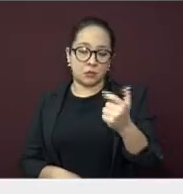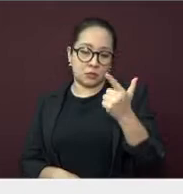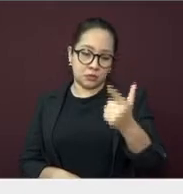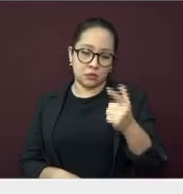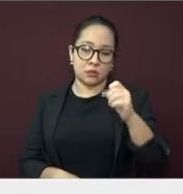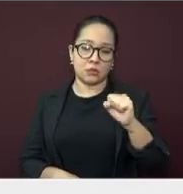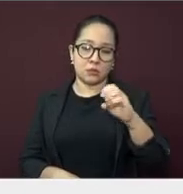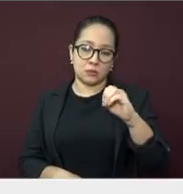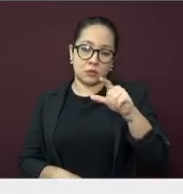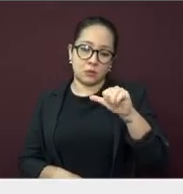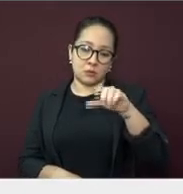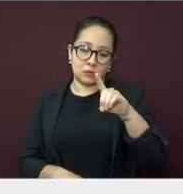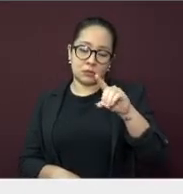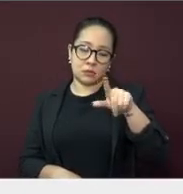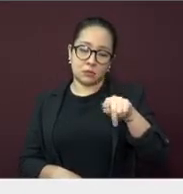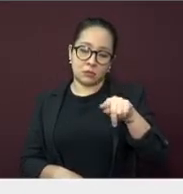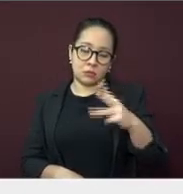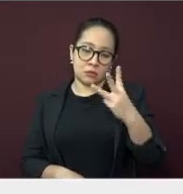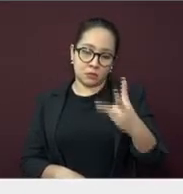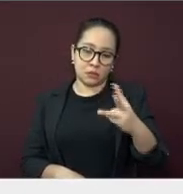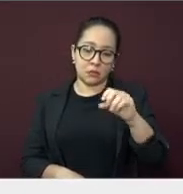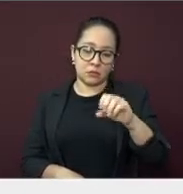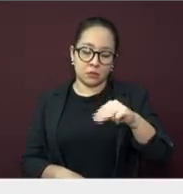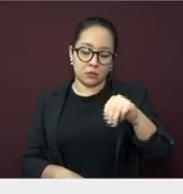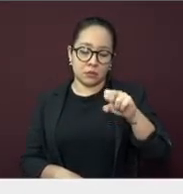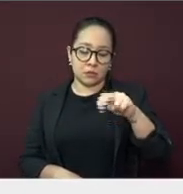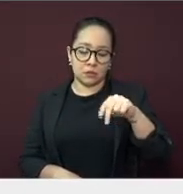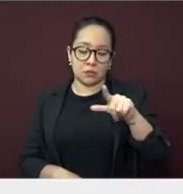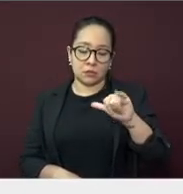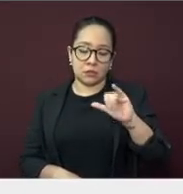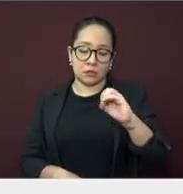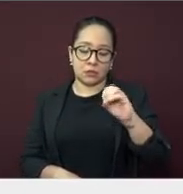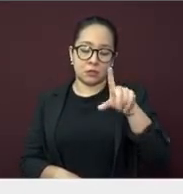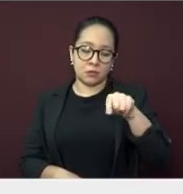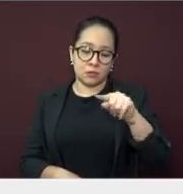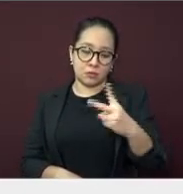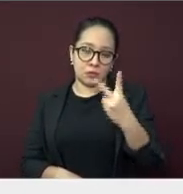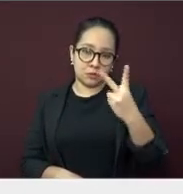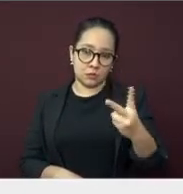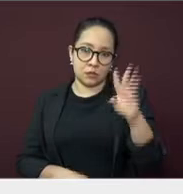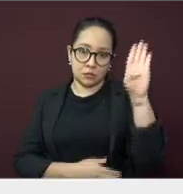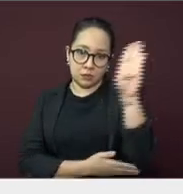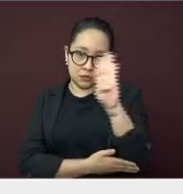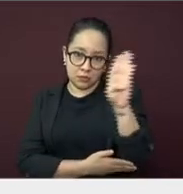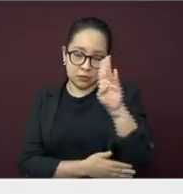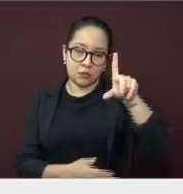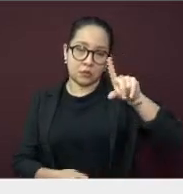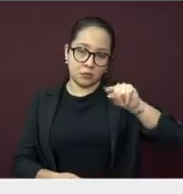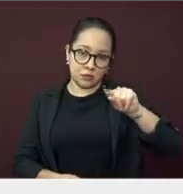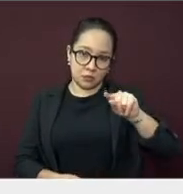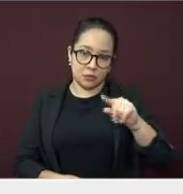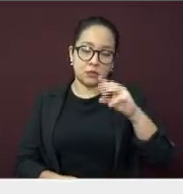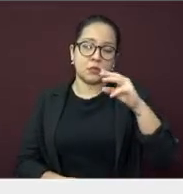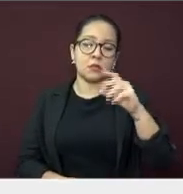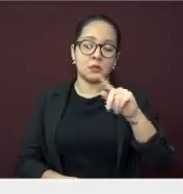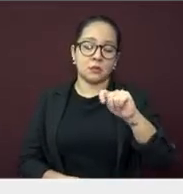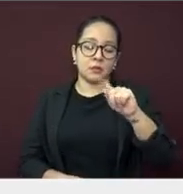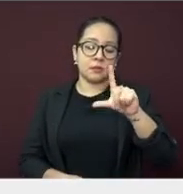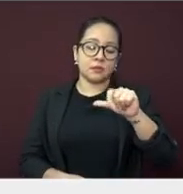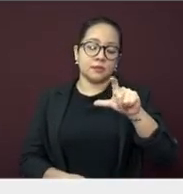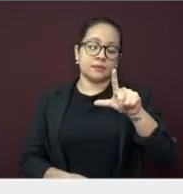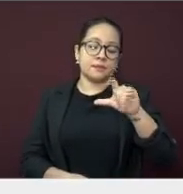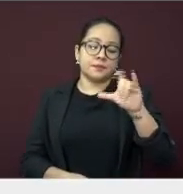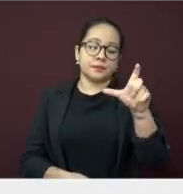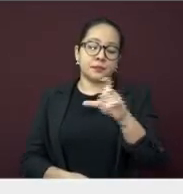valió fabio altamirano 72 y banderilla 70 la disco allá en 69